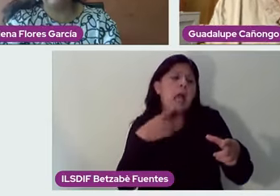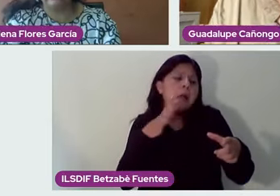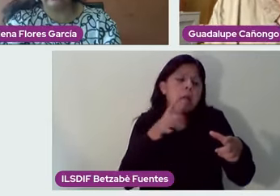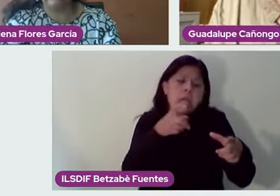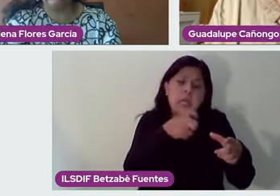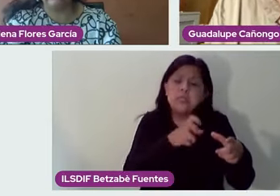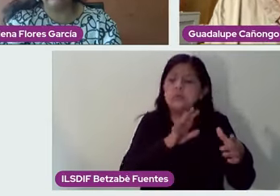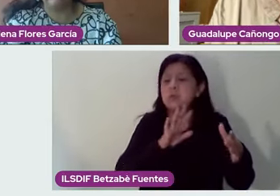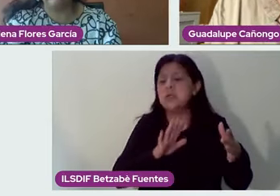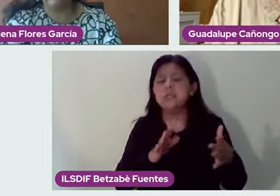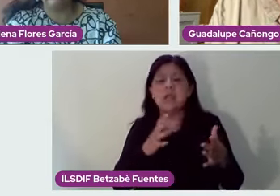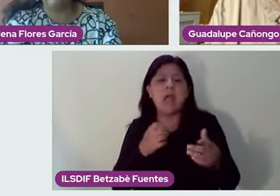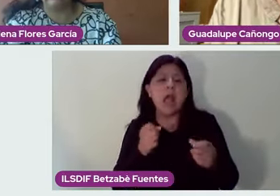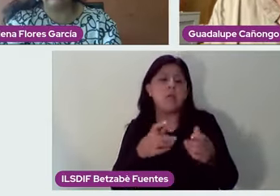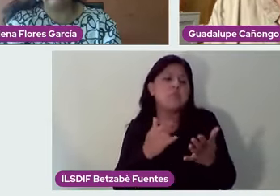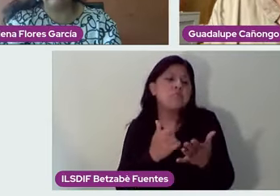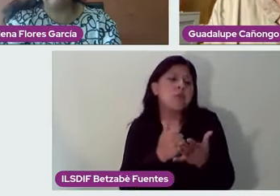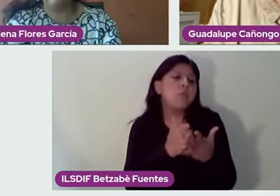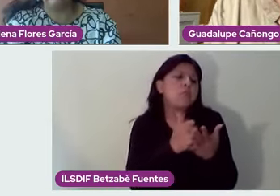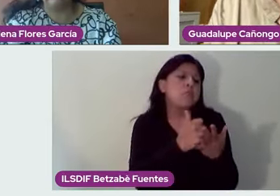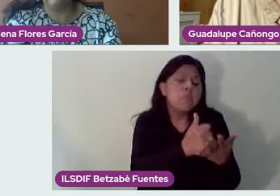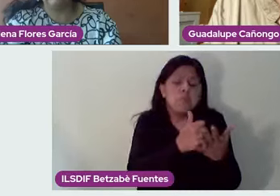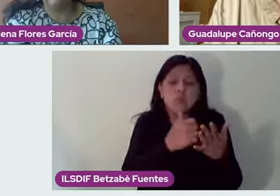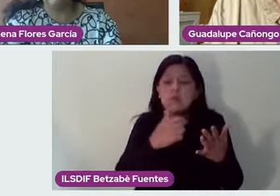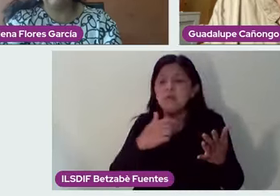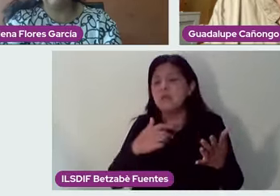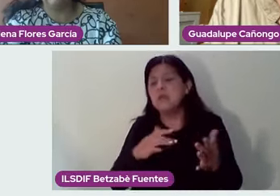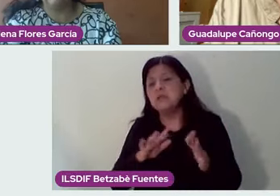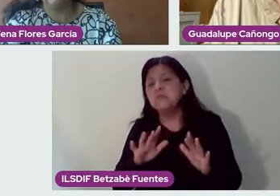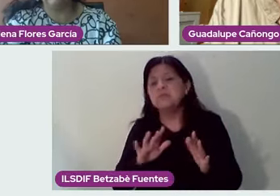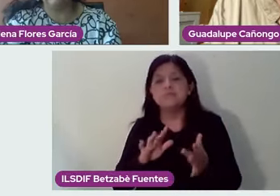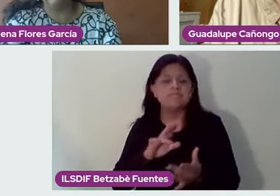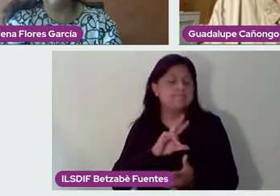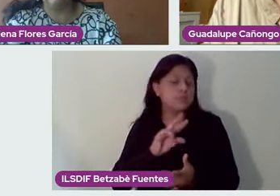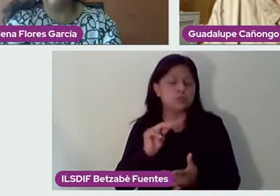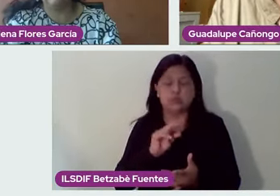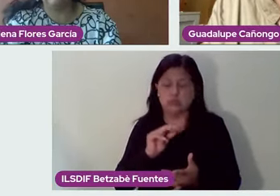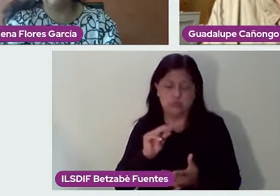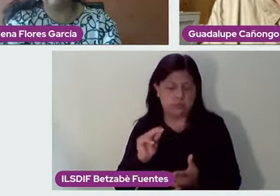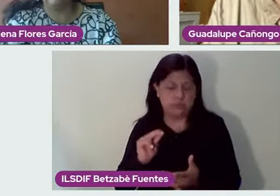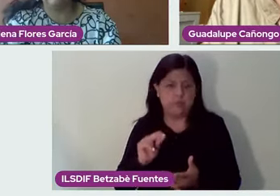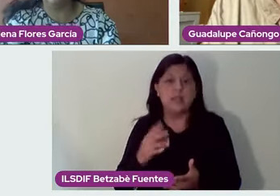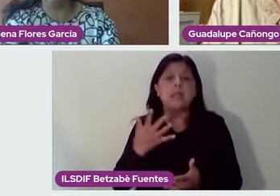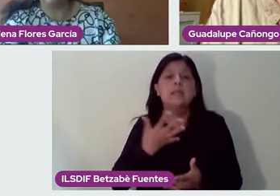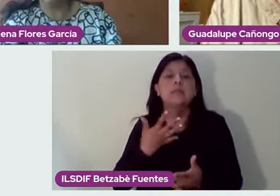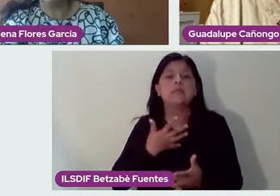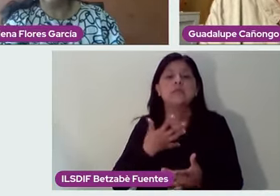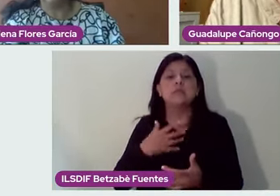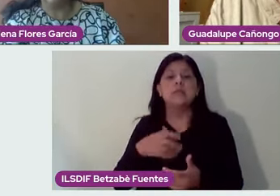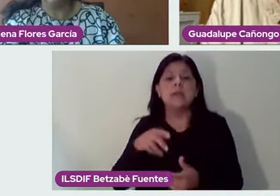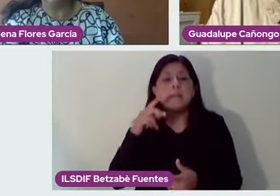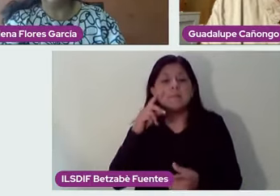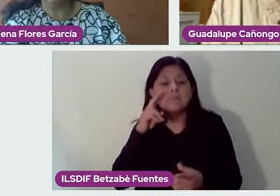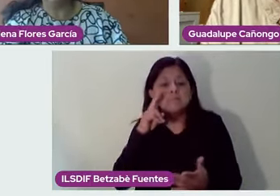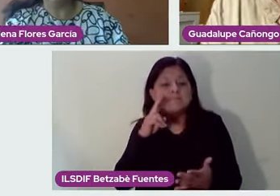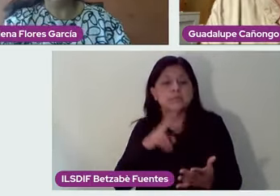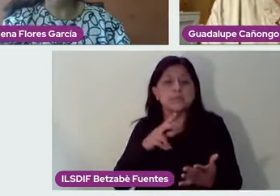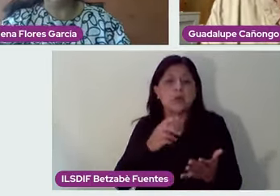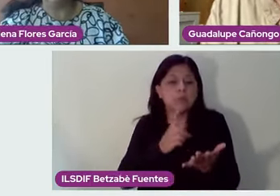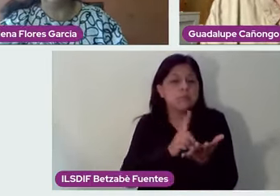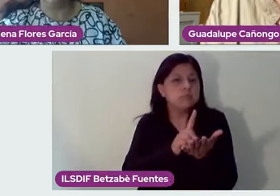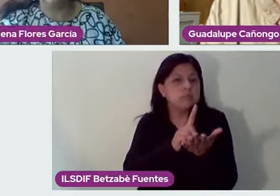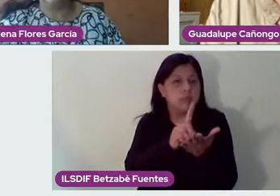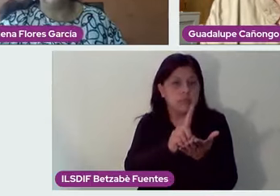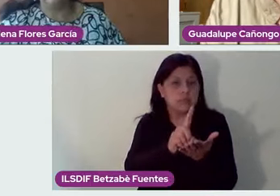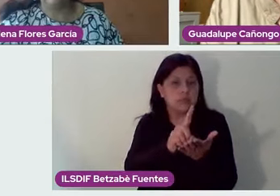hagan, o mucho menos, no, es poder atender un derecho que en este caso es el derecho al acceso